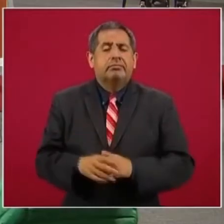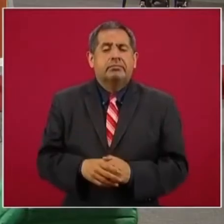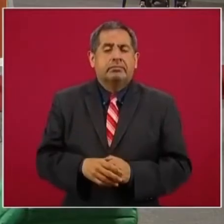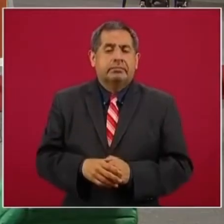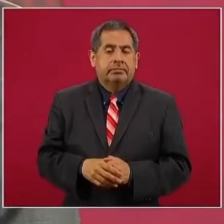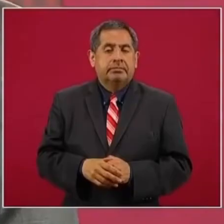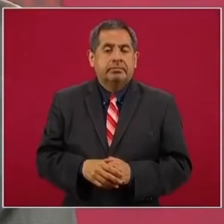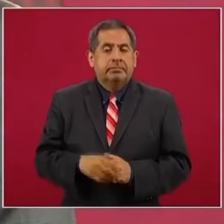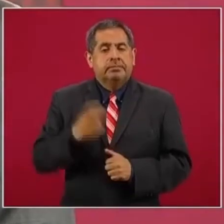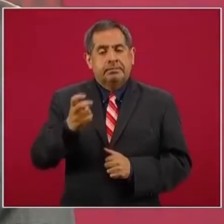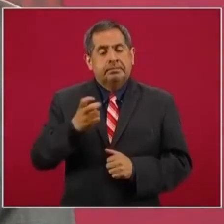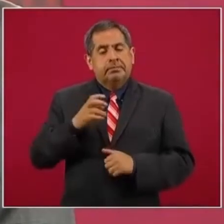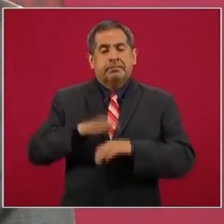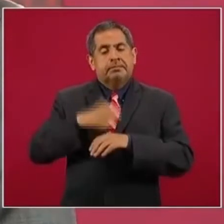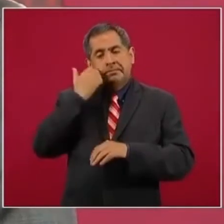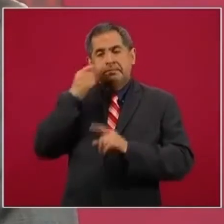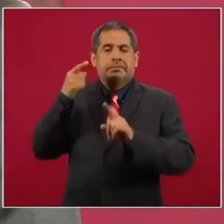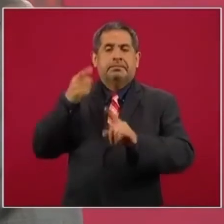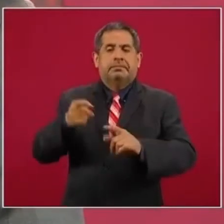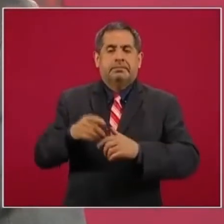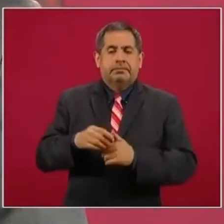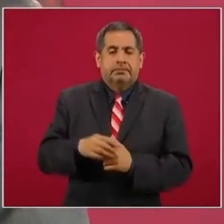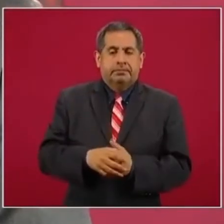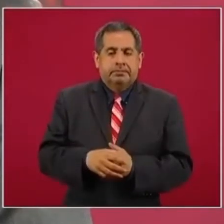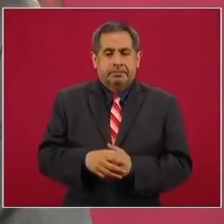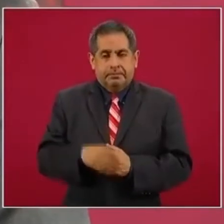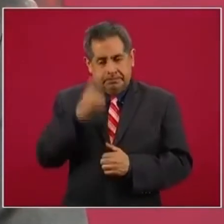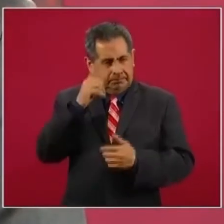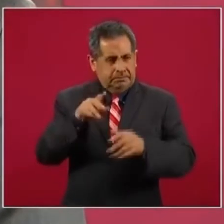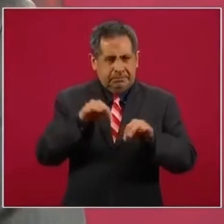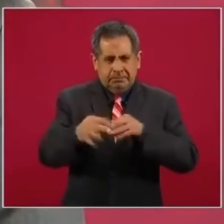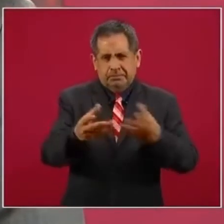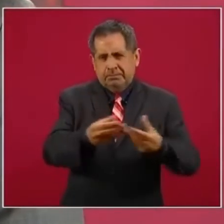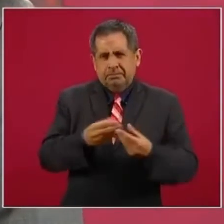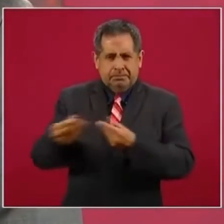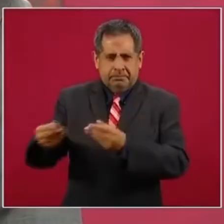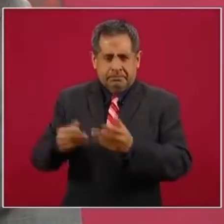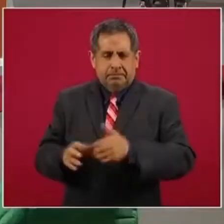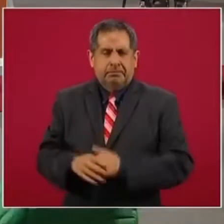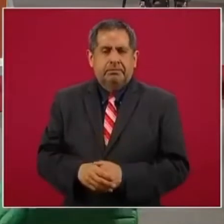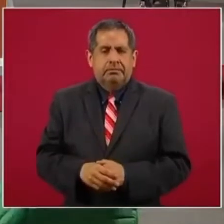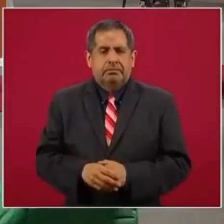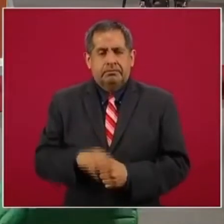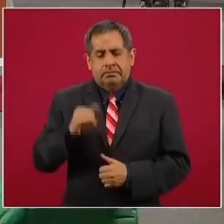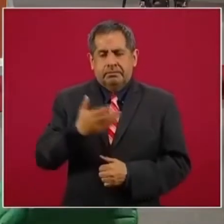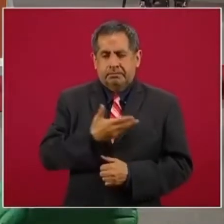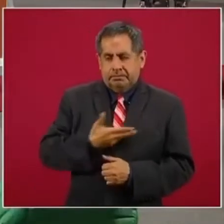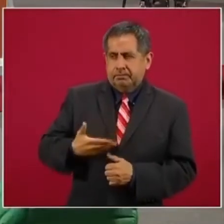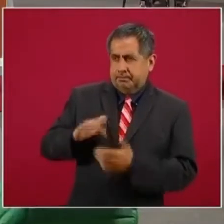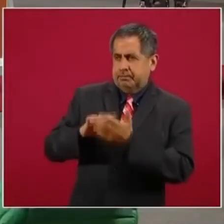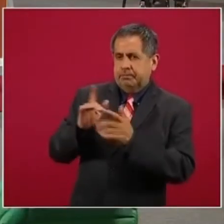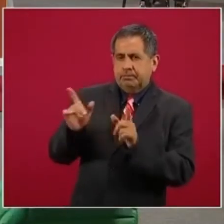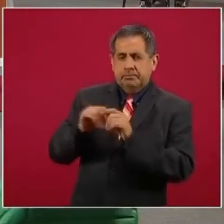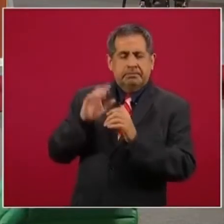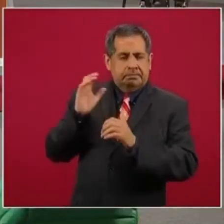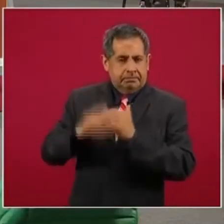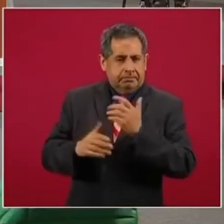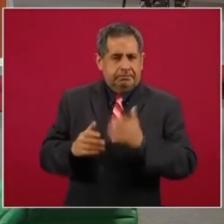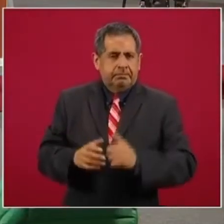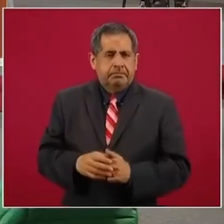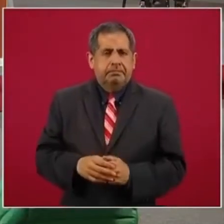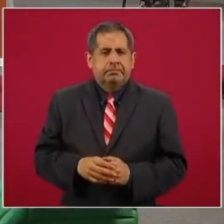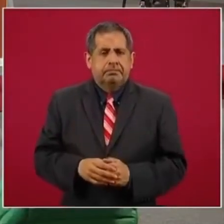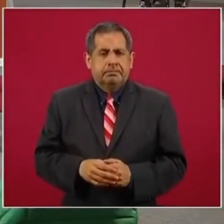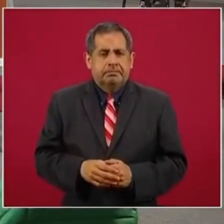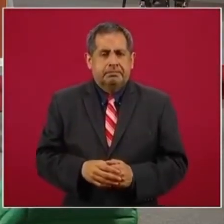Eso es lo que buscamos. Nos entregas tu trabajo. Sí, presidente. Para cerrar el tema